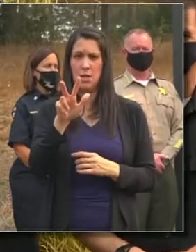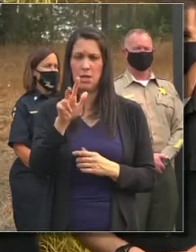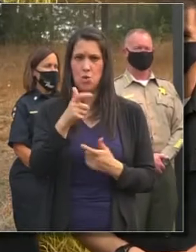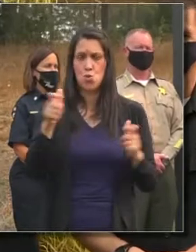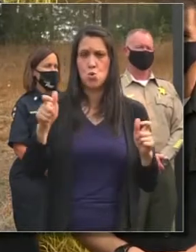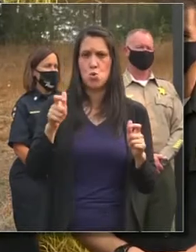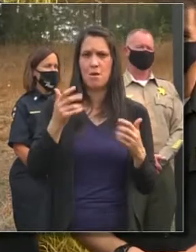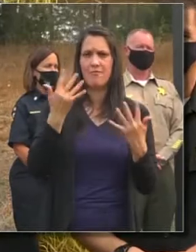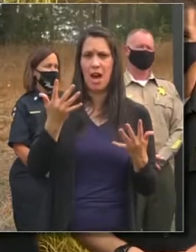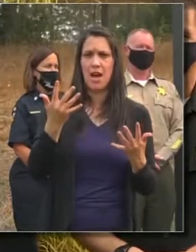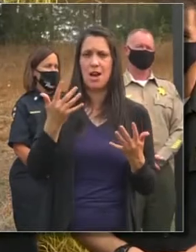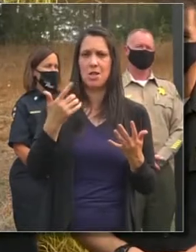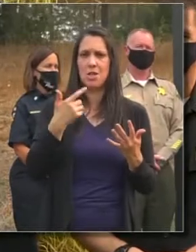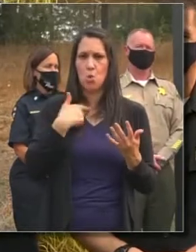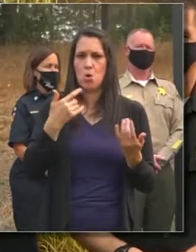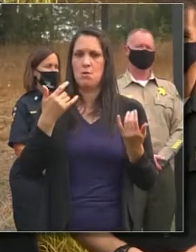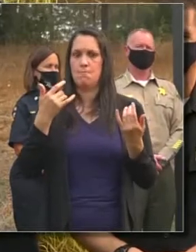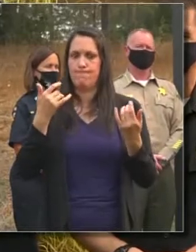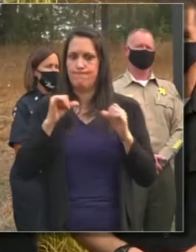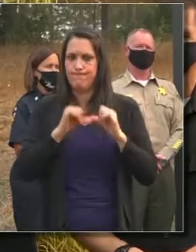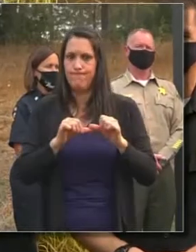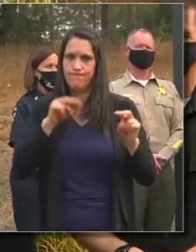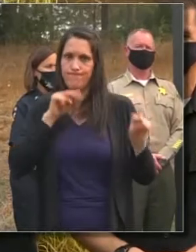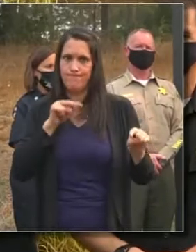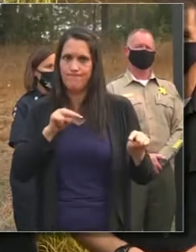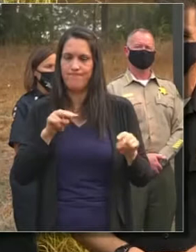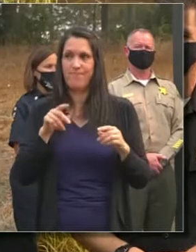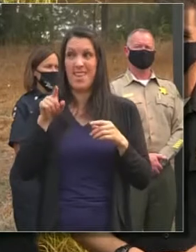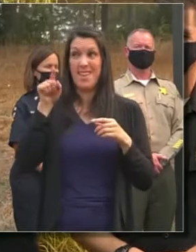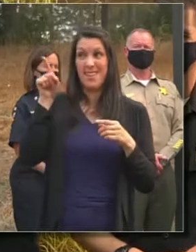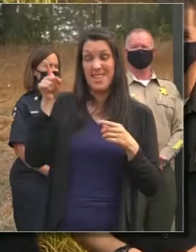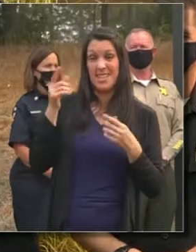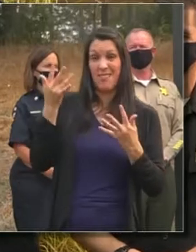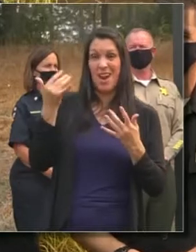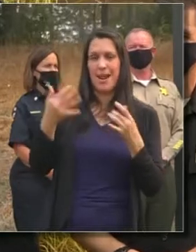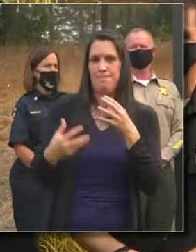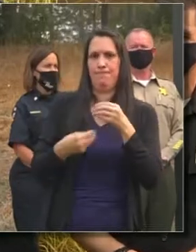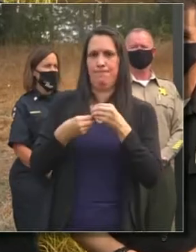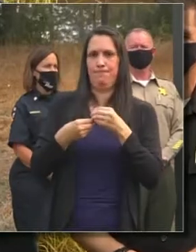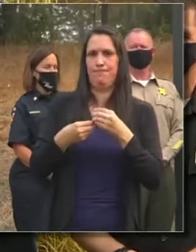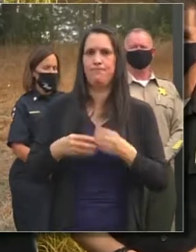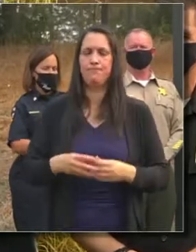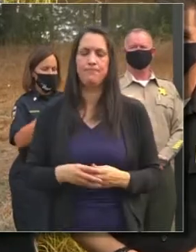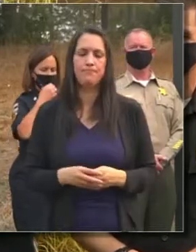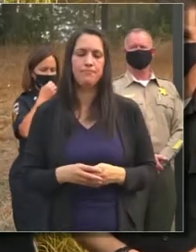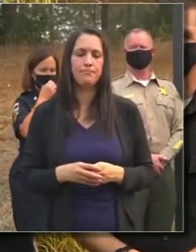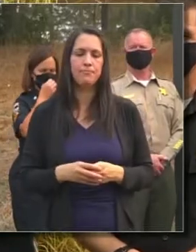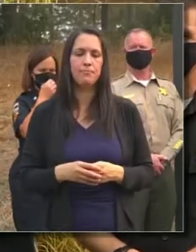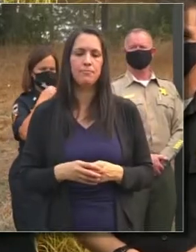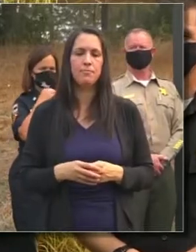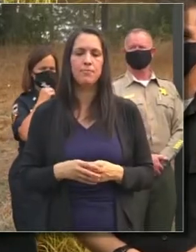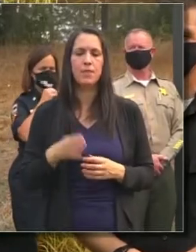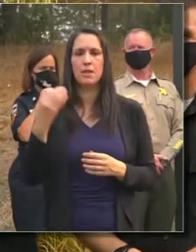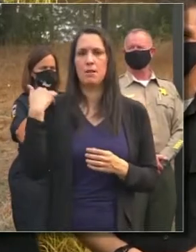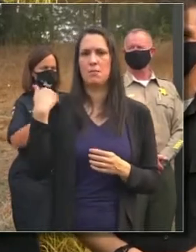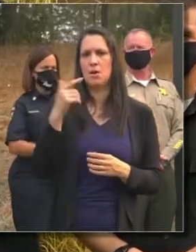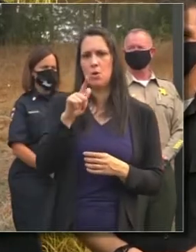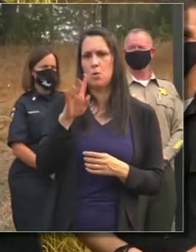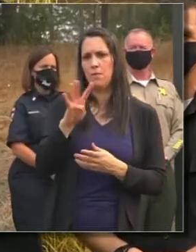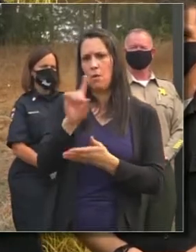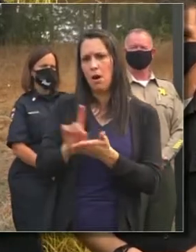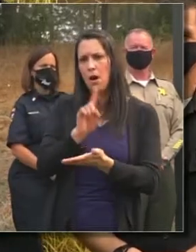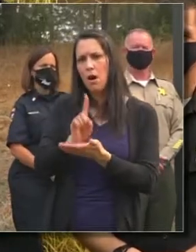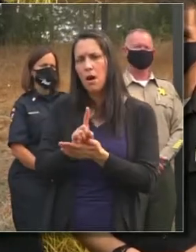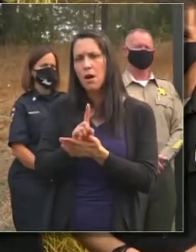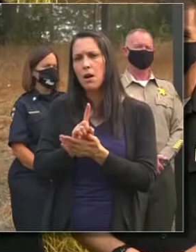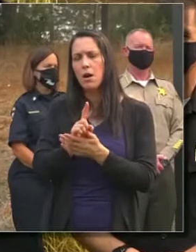importantes que todavía estamos siguiendo este es uno de ellos tenemos también en las últimas 24